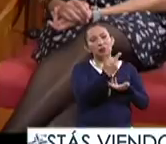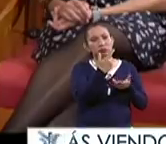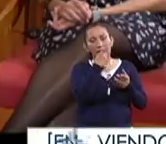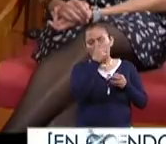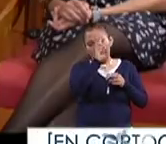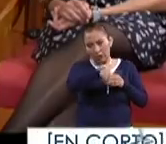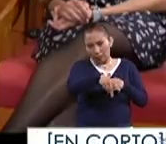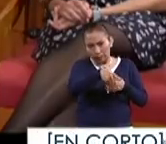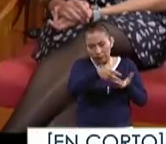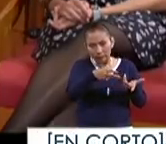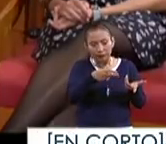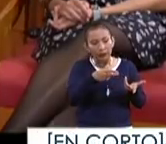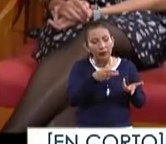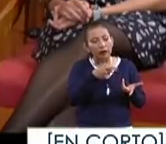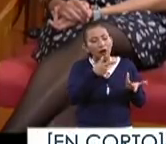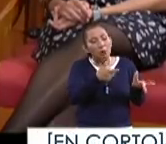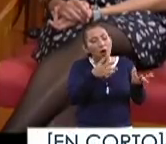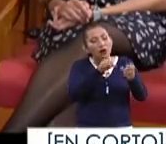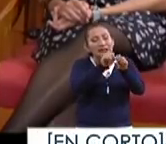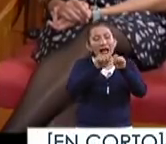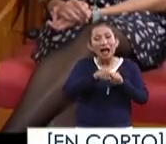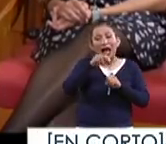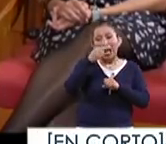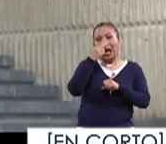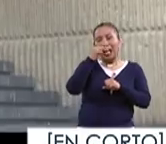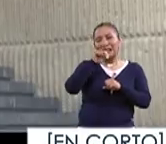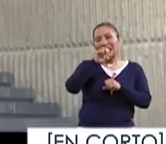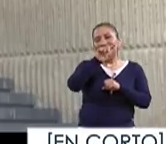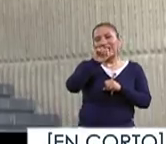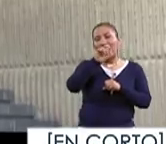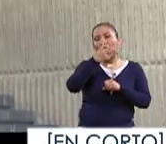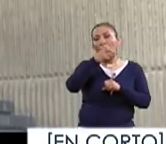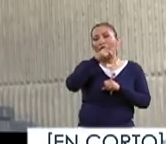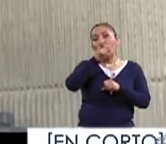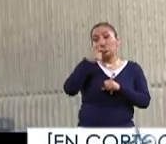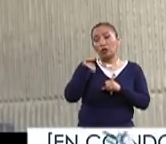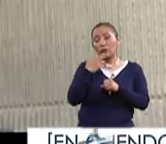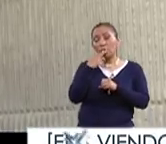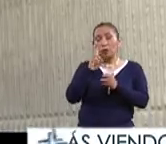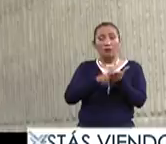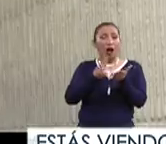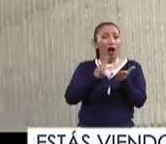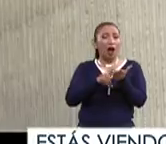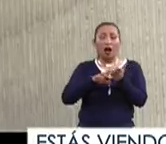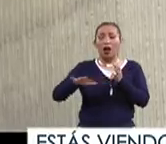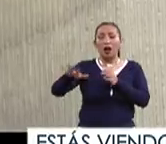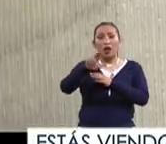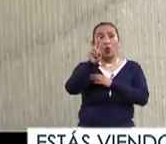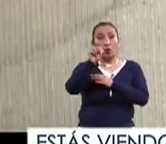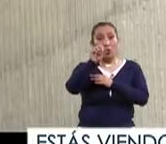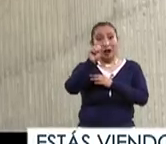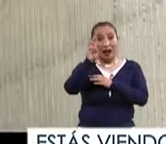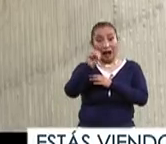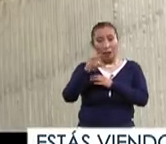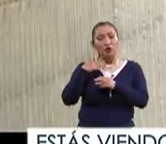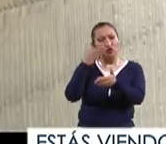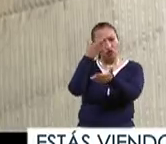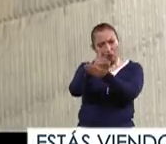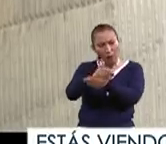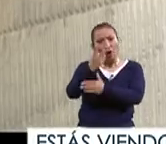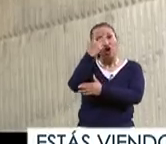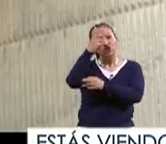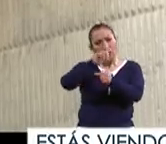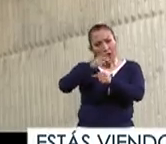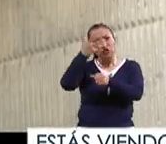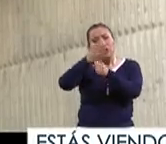quiero decirlo así, la sala Nezahualcóyotl, que es uno de los tesoros de la UNAM, de los grandes tesoros de la UNAM. Hemos asistido cada